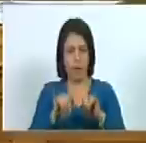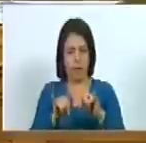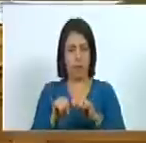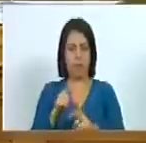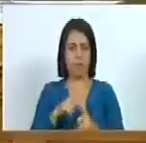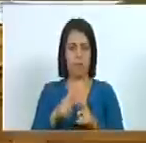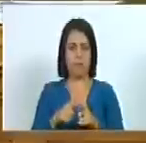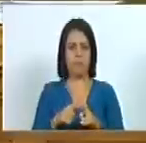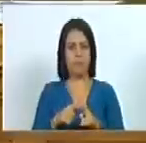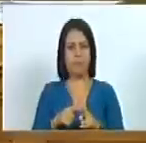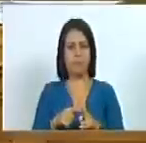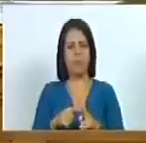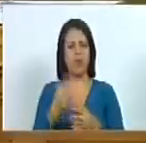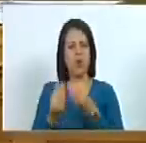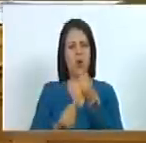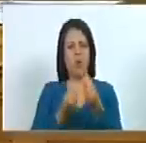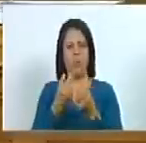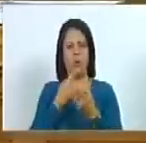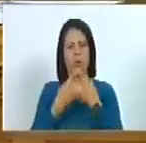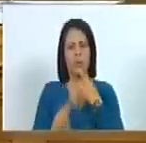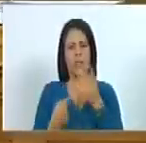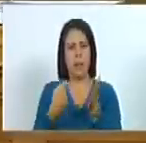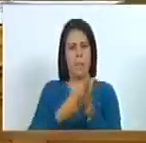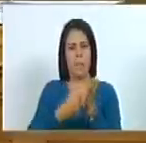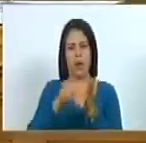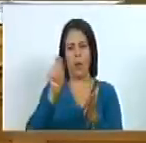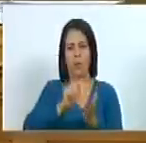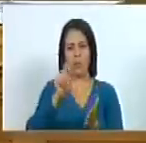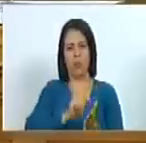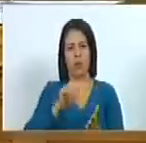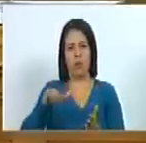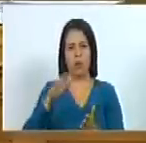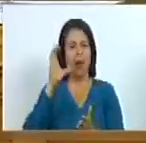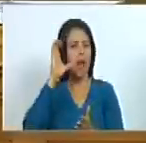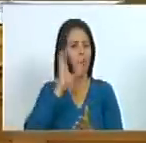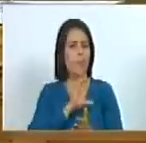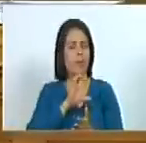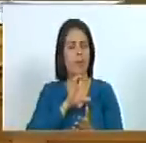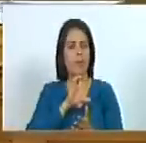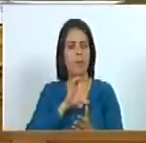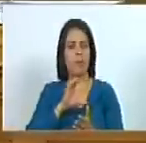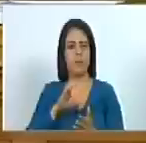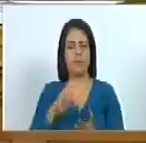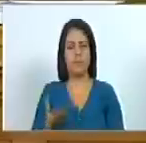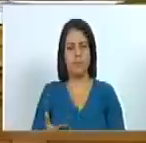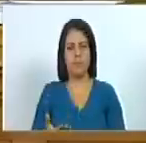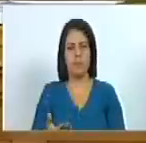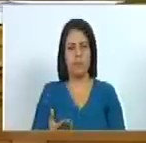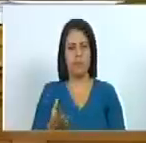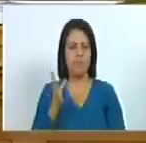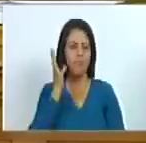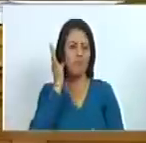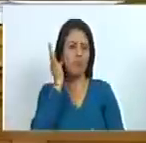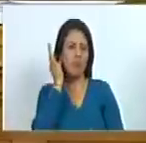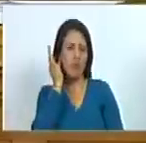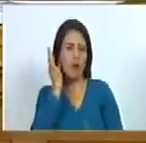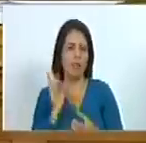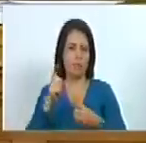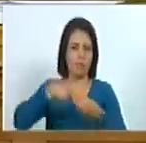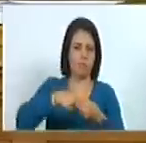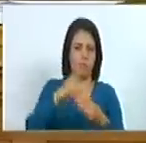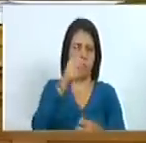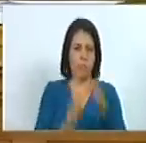decencia. ¿Cómo vas a estar tú hablando de salario, Capriles Radonsky, si esta militante de tu